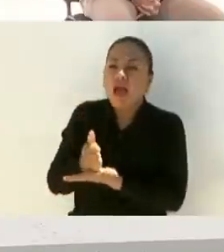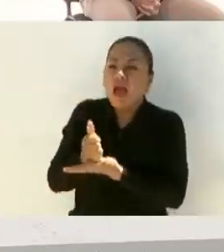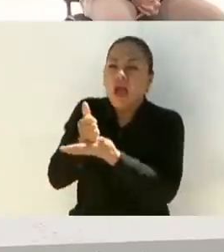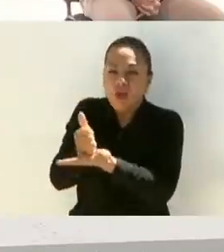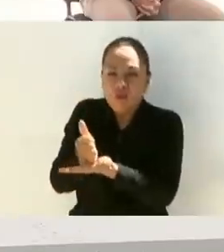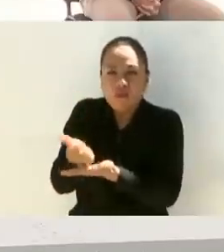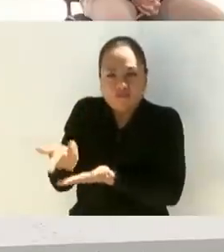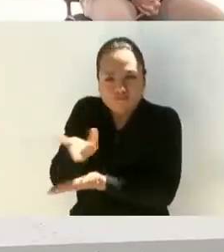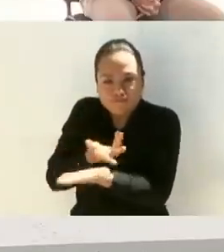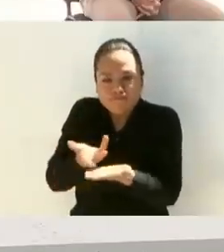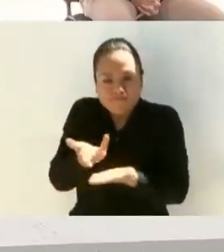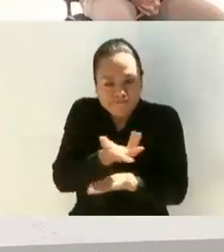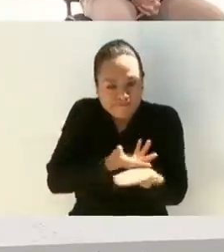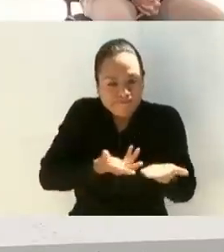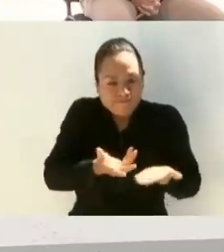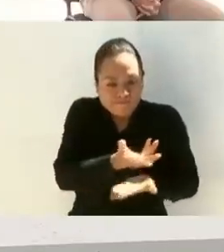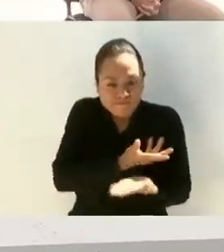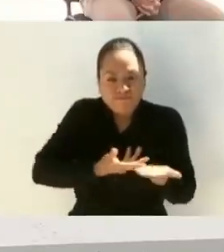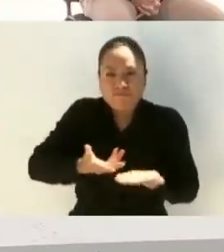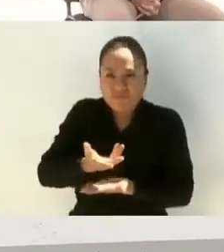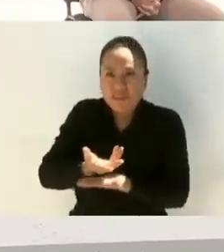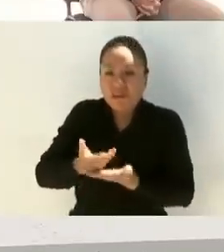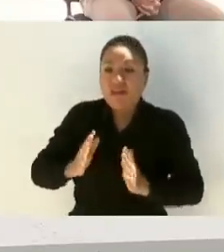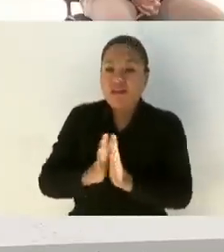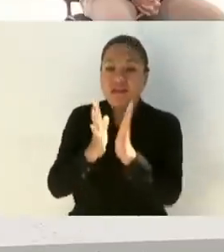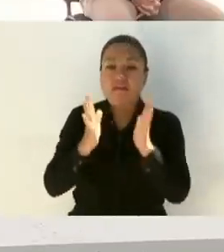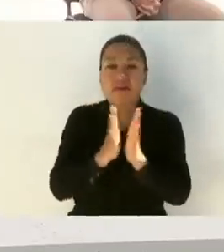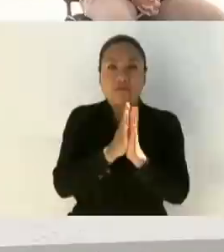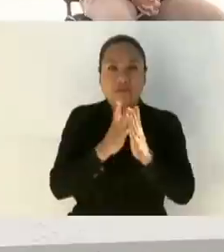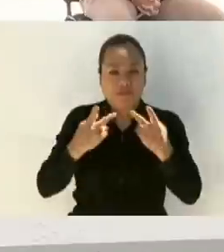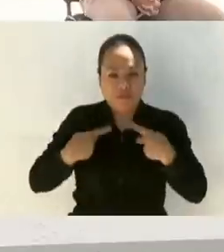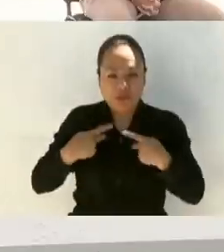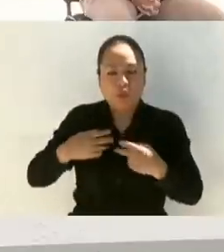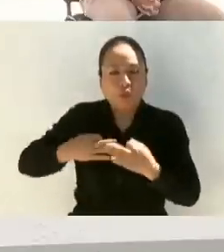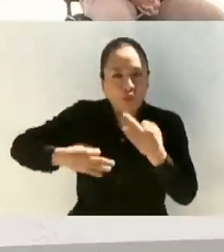mutua, con la participación de la gente.